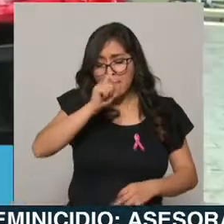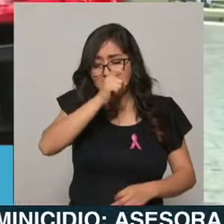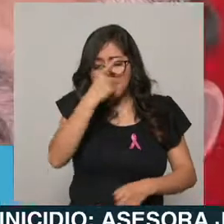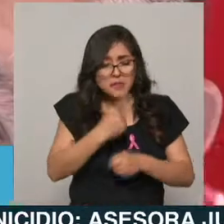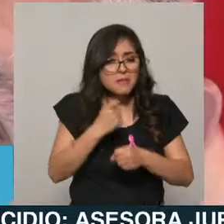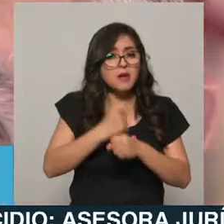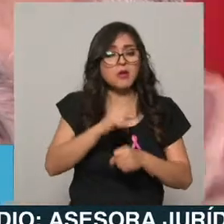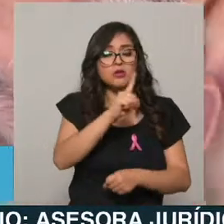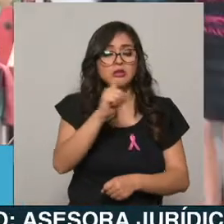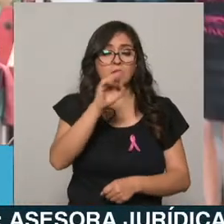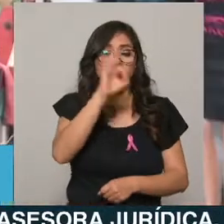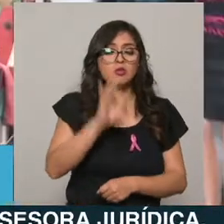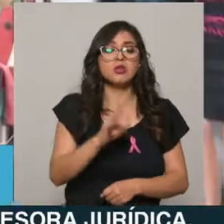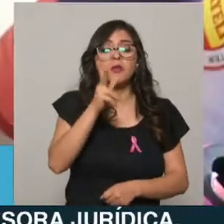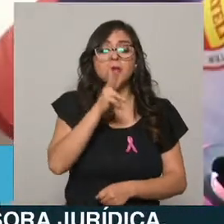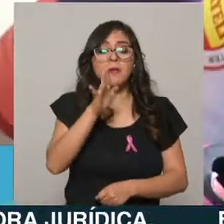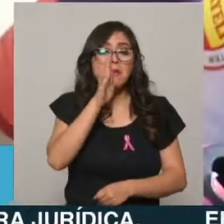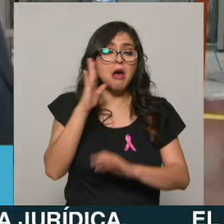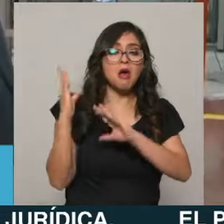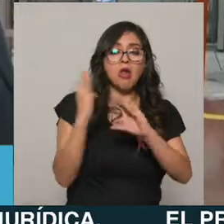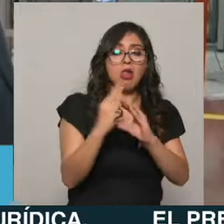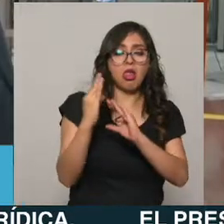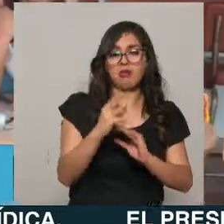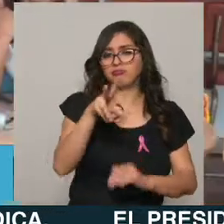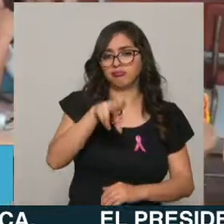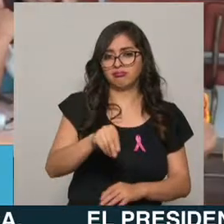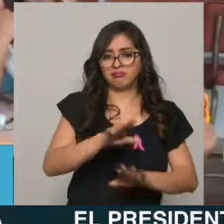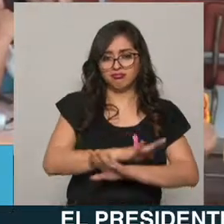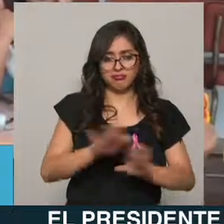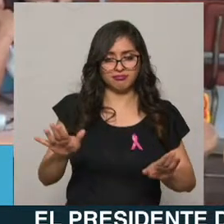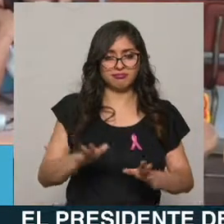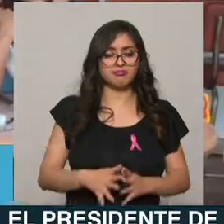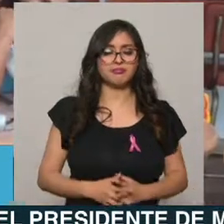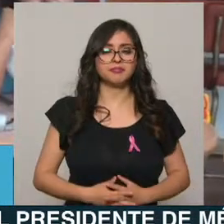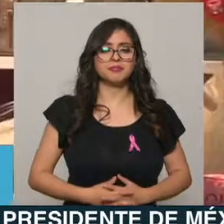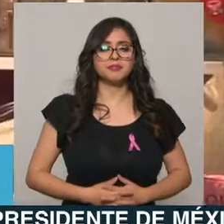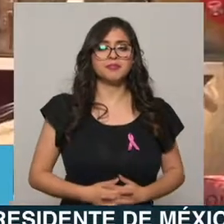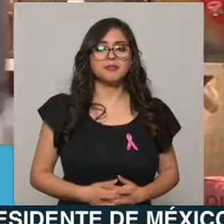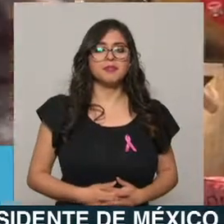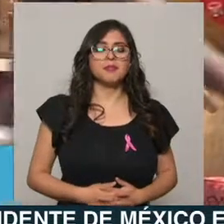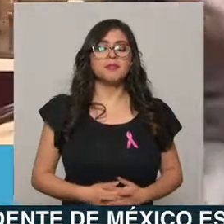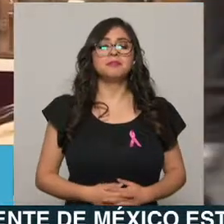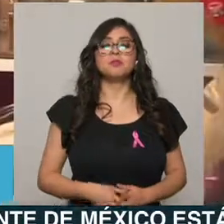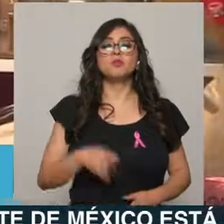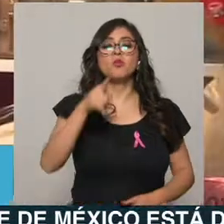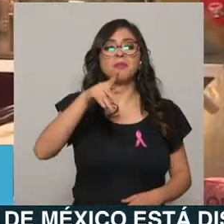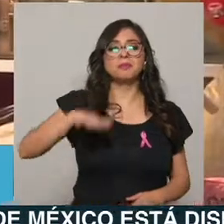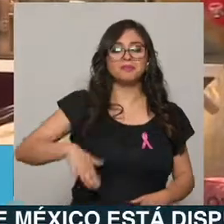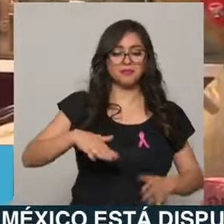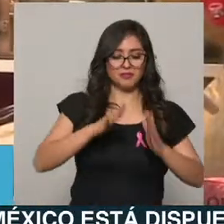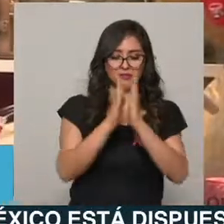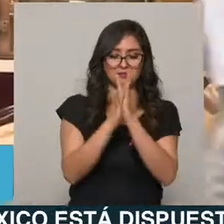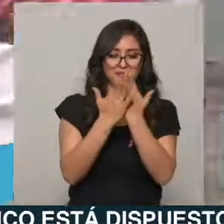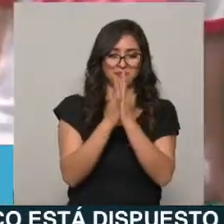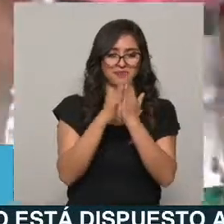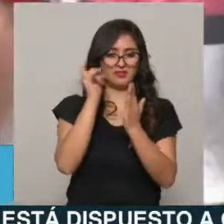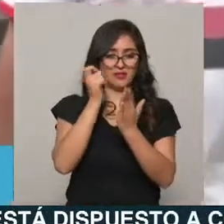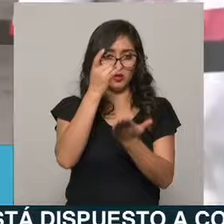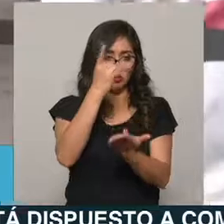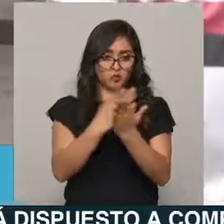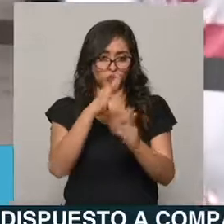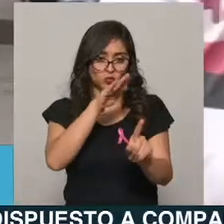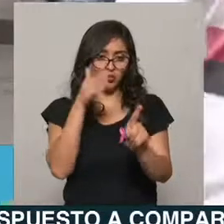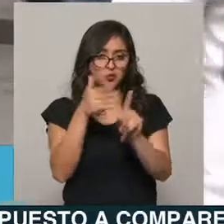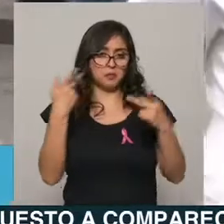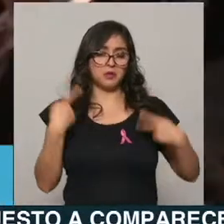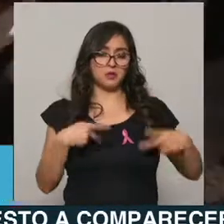el paternalismo mexicano. Víctor, mencionas también en tu libro que este no es un tema exclusivo de los emprendedores, también es un tema